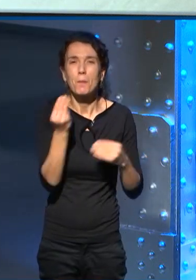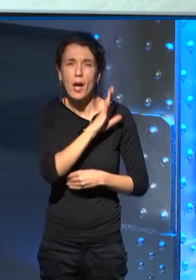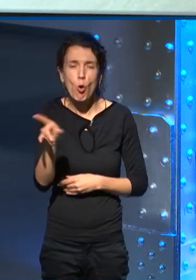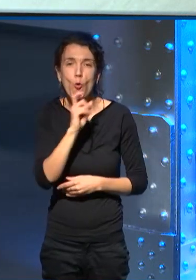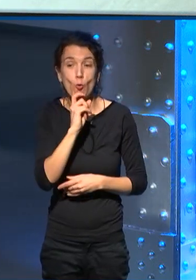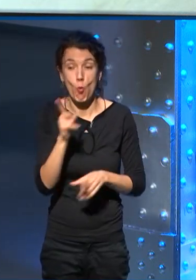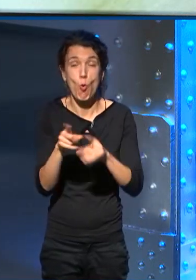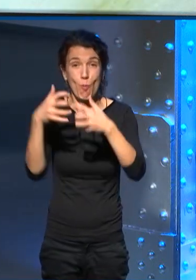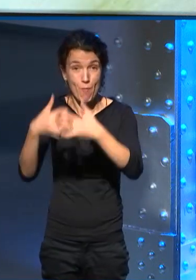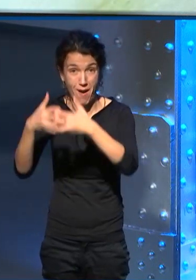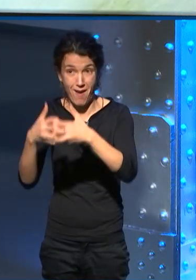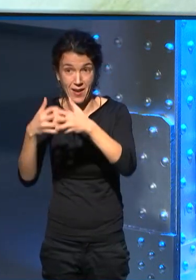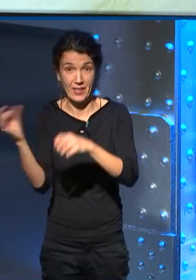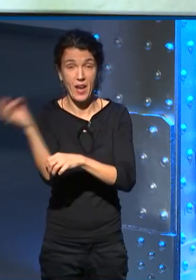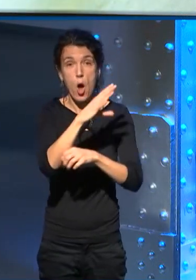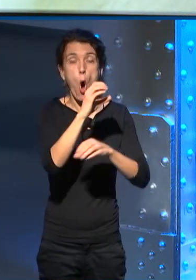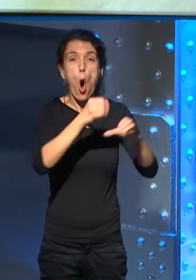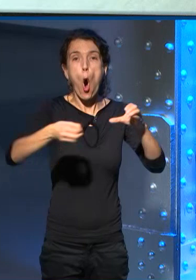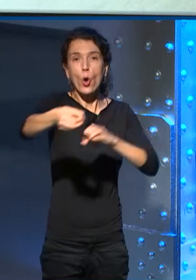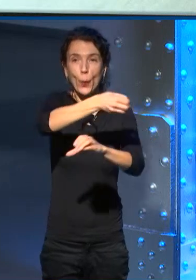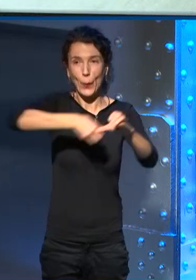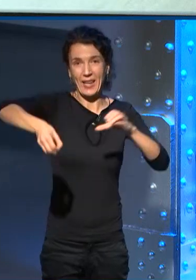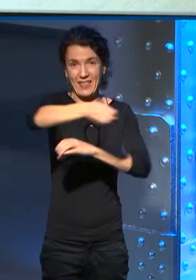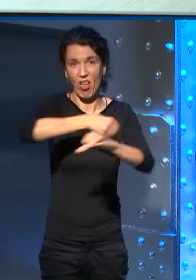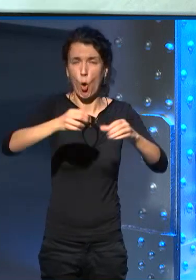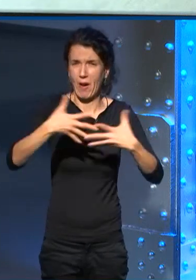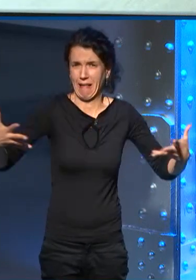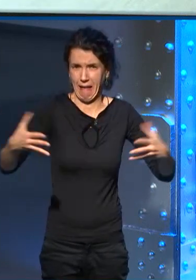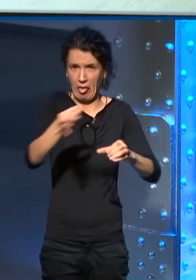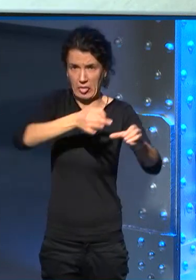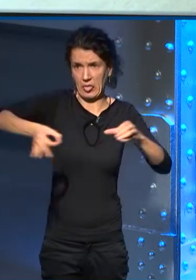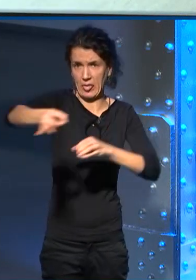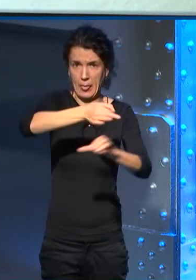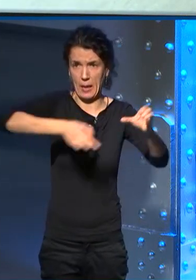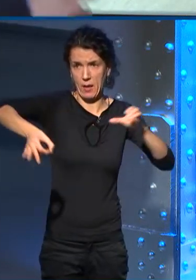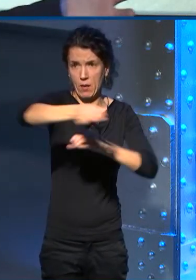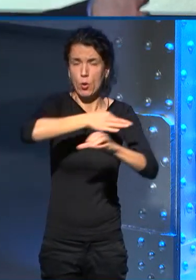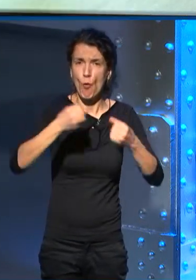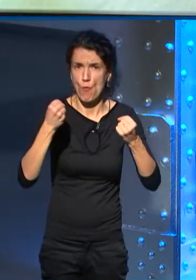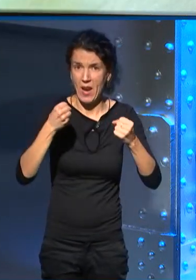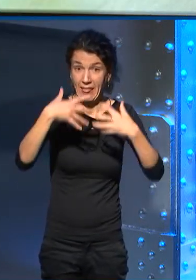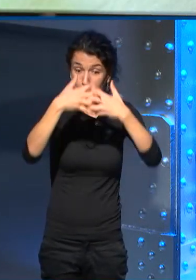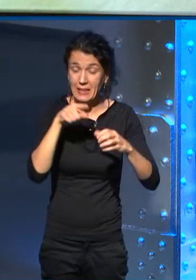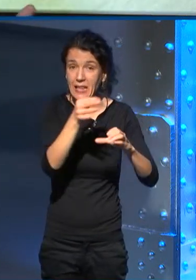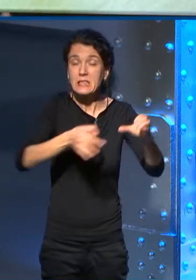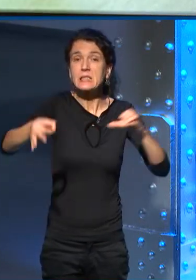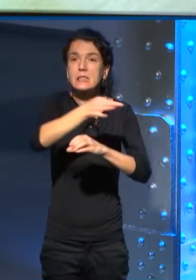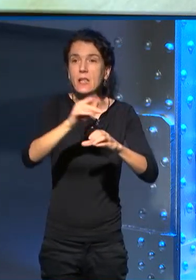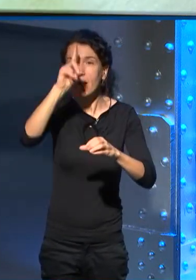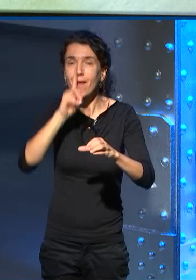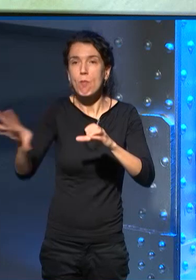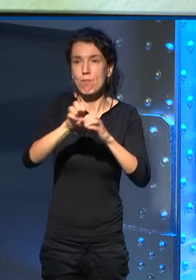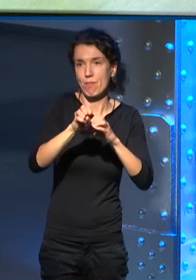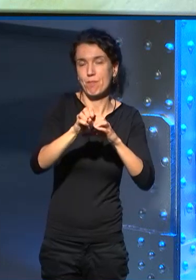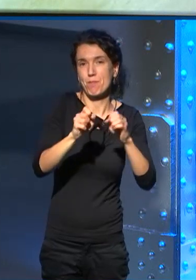que él mande los datos a un orbitador, y el orbitador, que es una nave grande, como unos paneles solares, por lo tanto con mucha potencia, amplifica la señal, digamos,